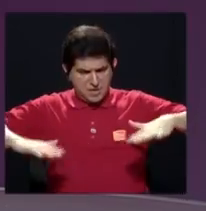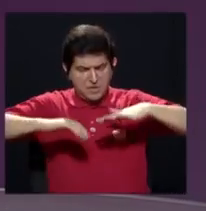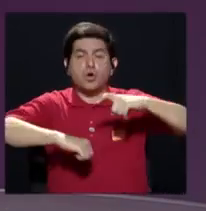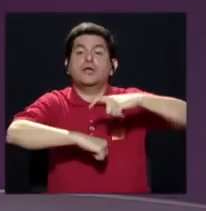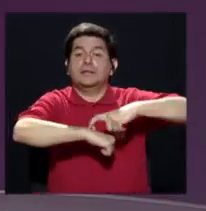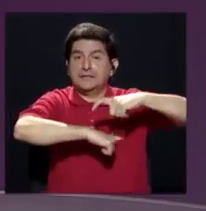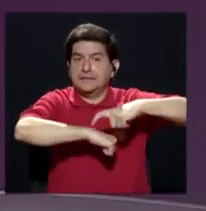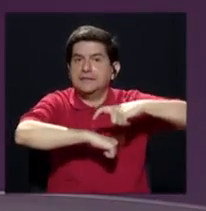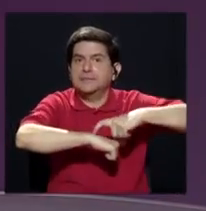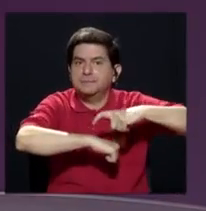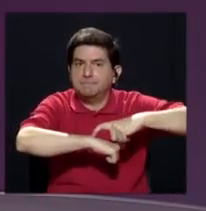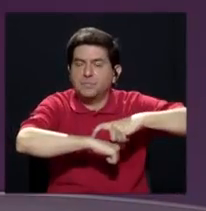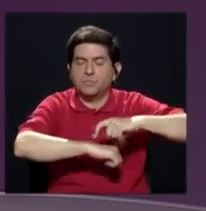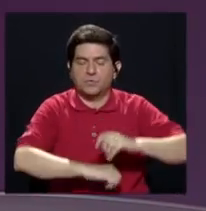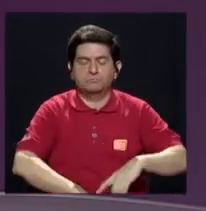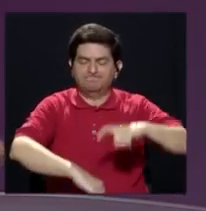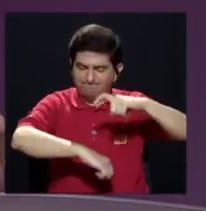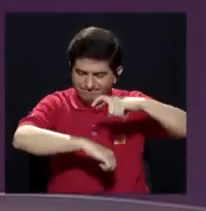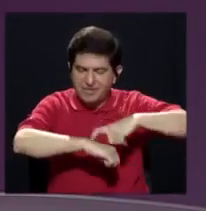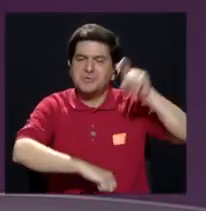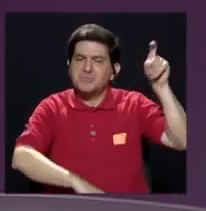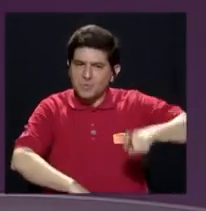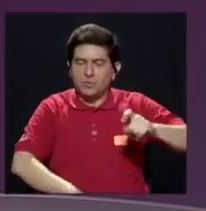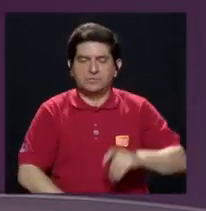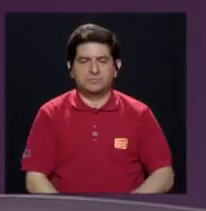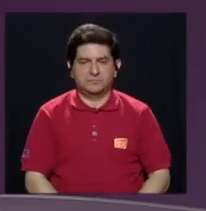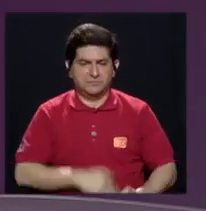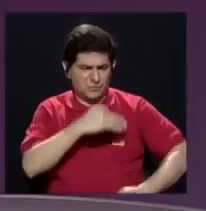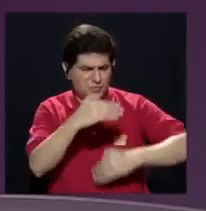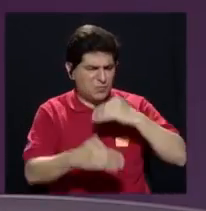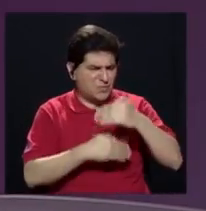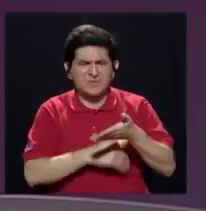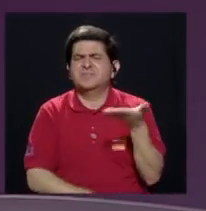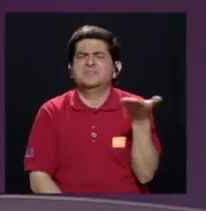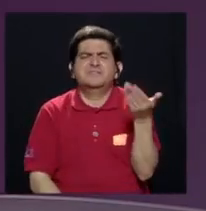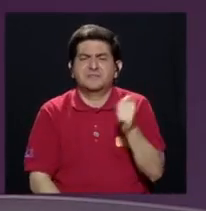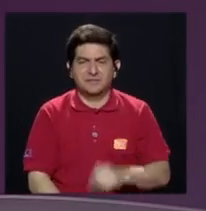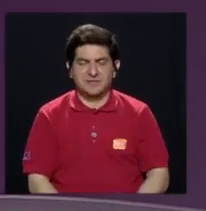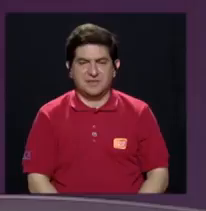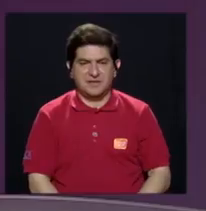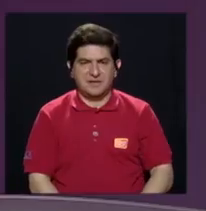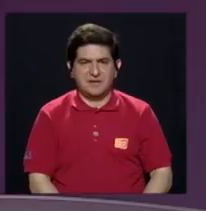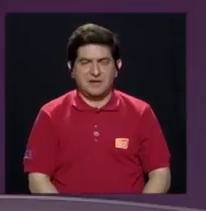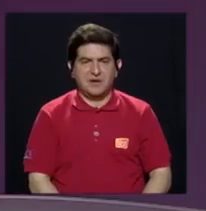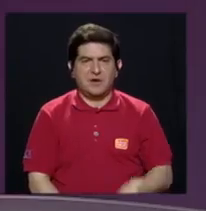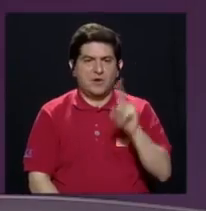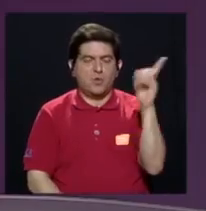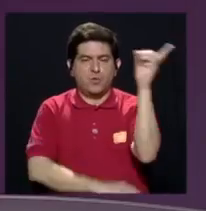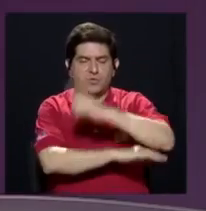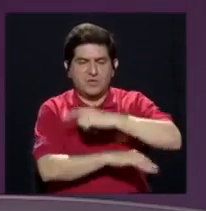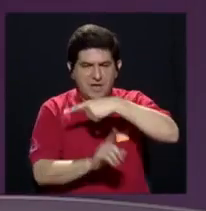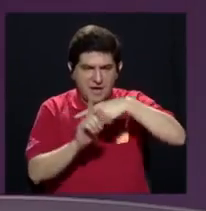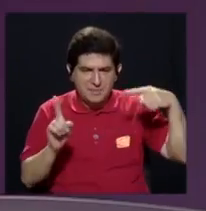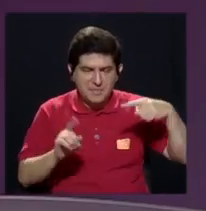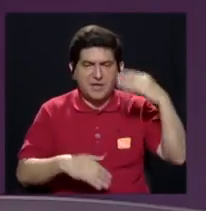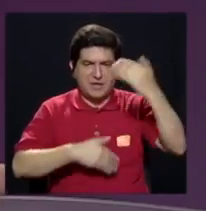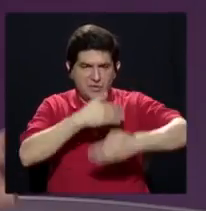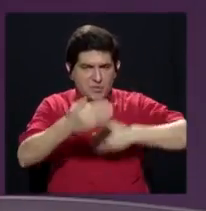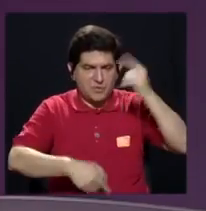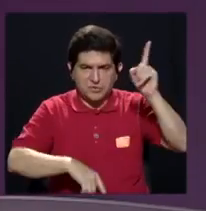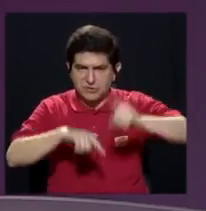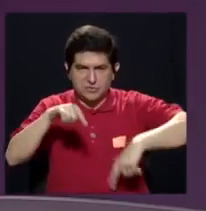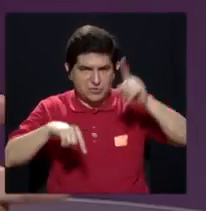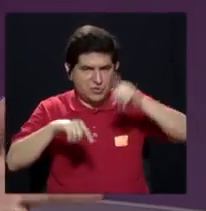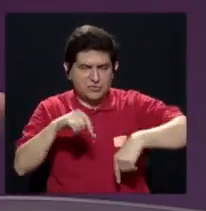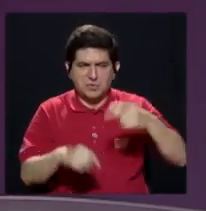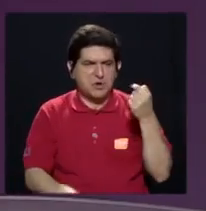tiempo no nos damos el tiempo los procesos consisten en que desde día y medio un proceso no se puede hacer